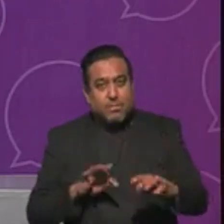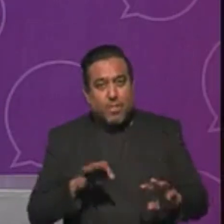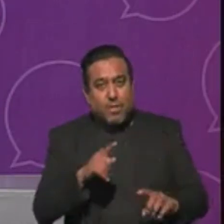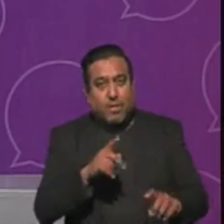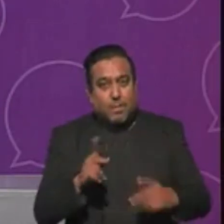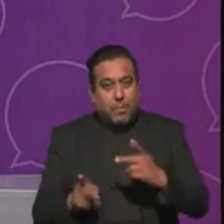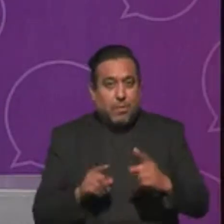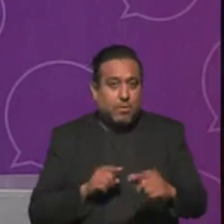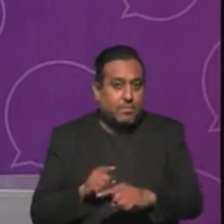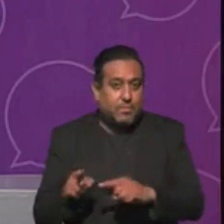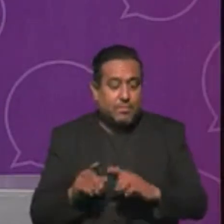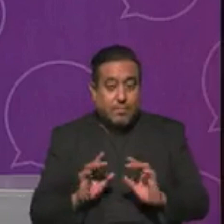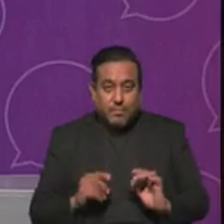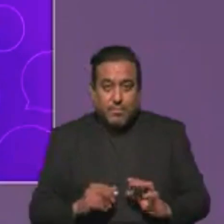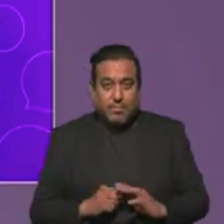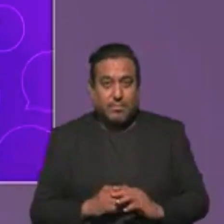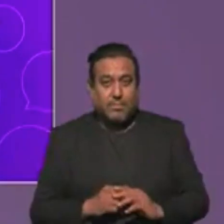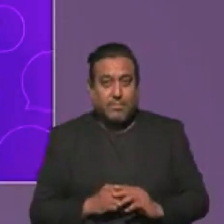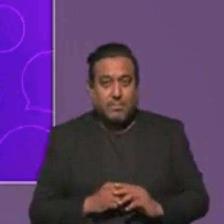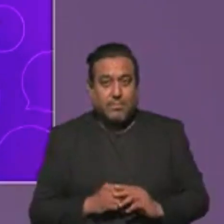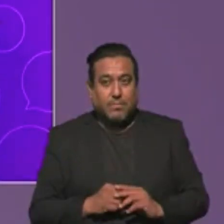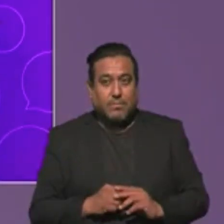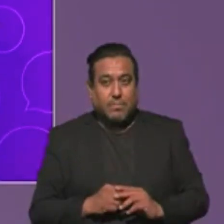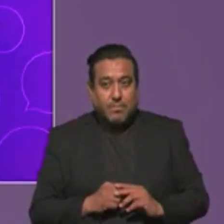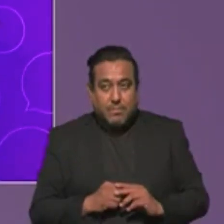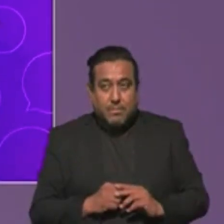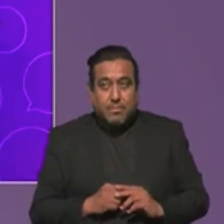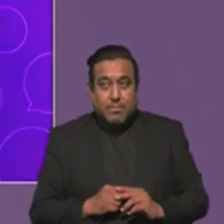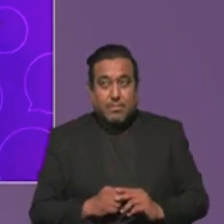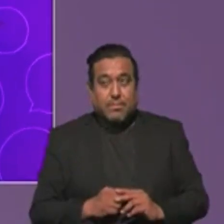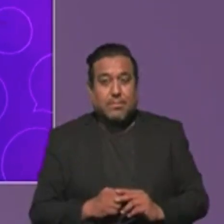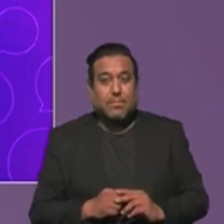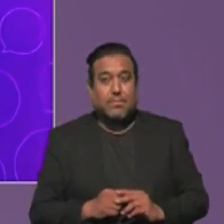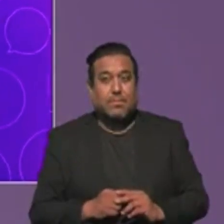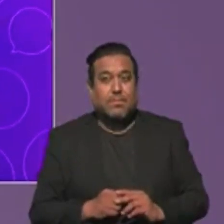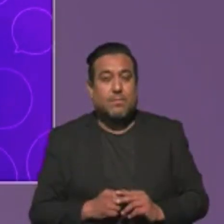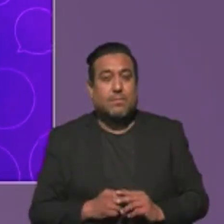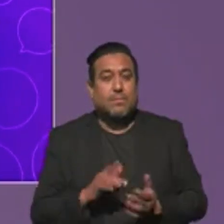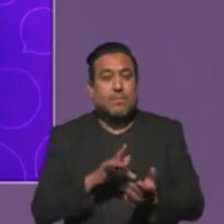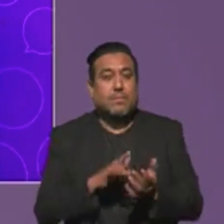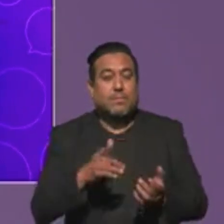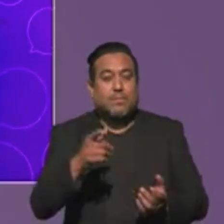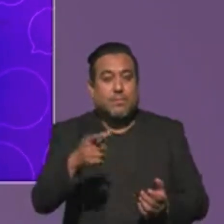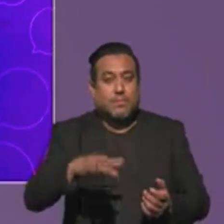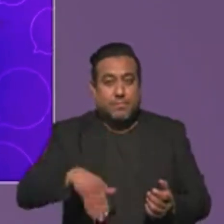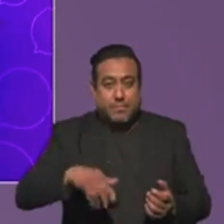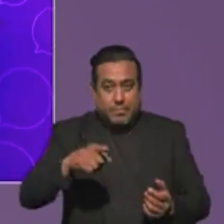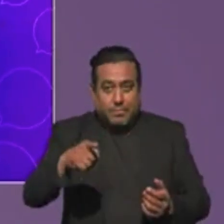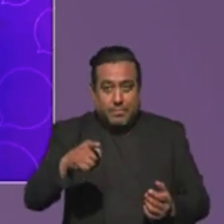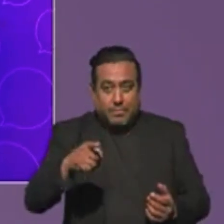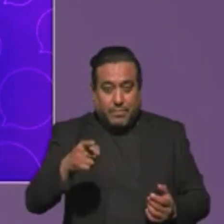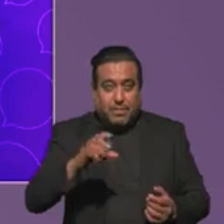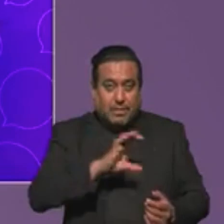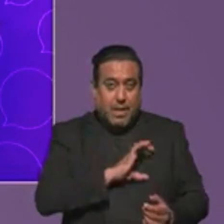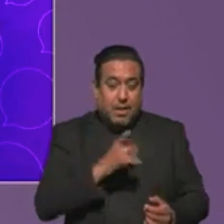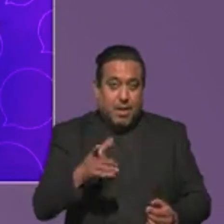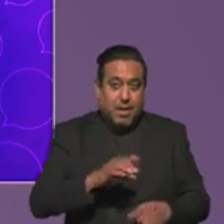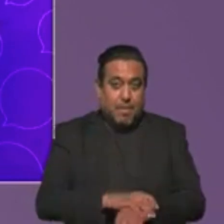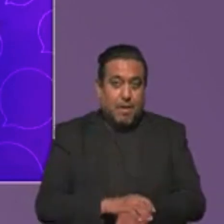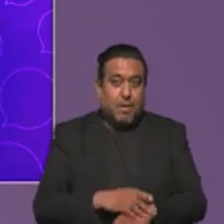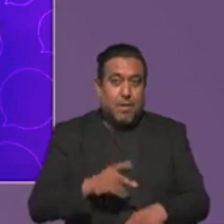de su réplica gracias Sí suena okay Bueno agradezco la deferencia mi querido amigo